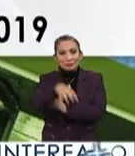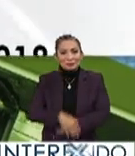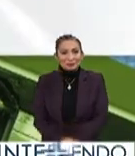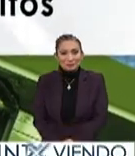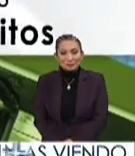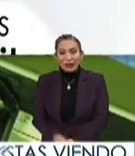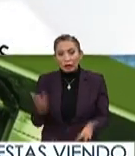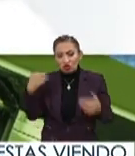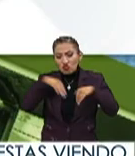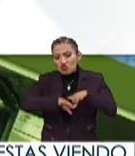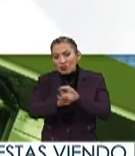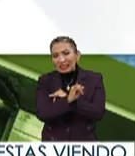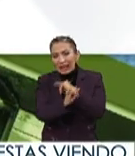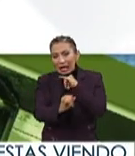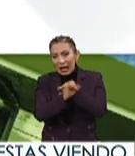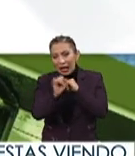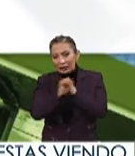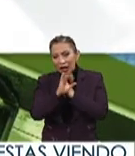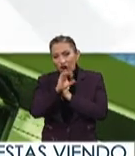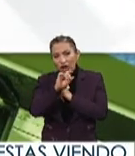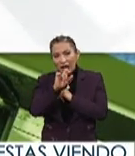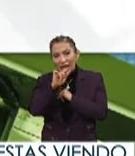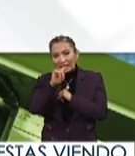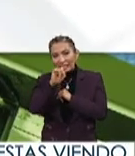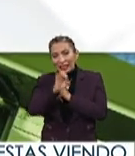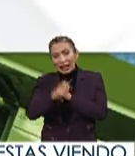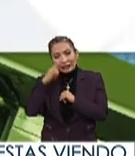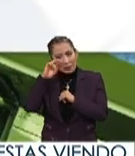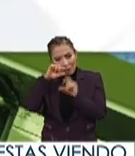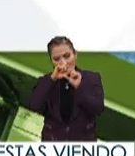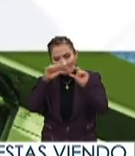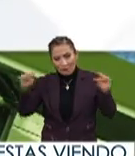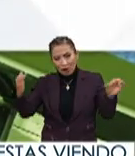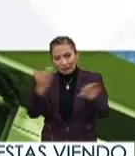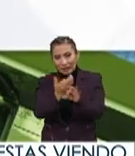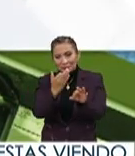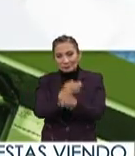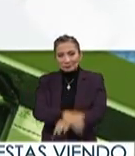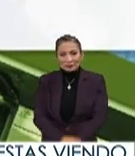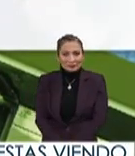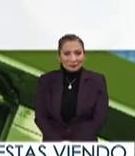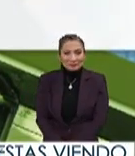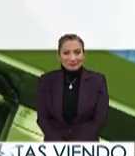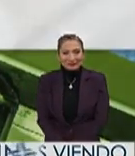2018-2019. Ingresa a la página de la CONALITEG, que aparece en tu pantalla.